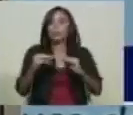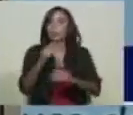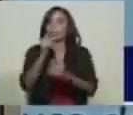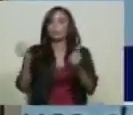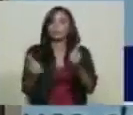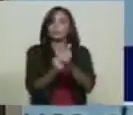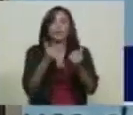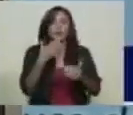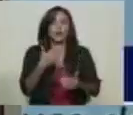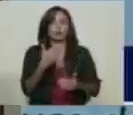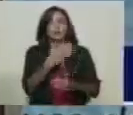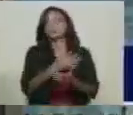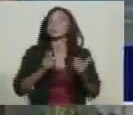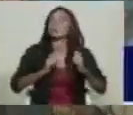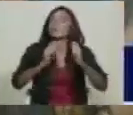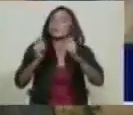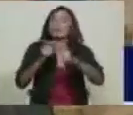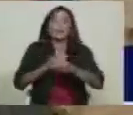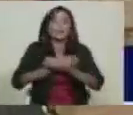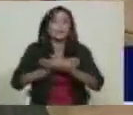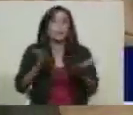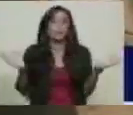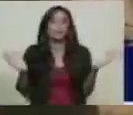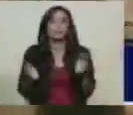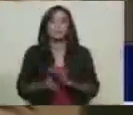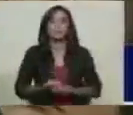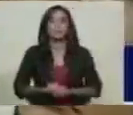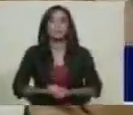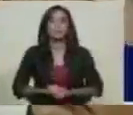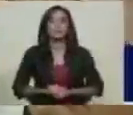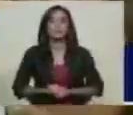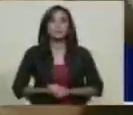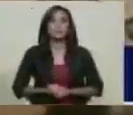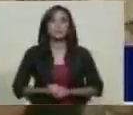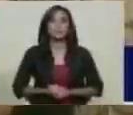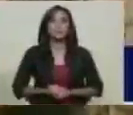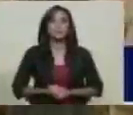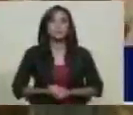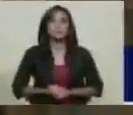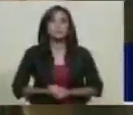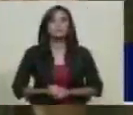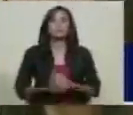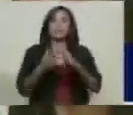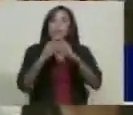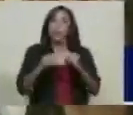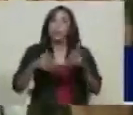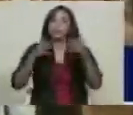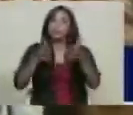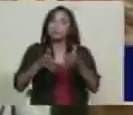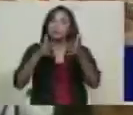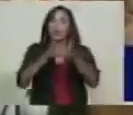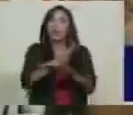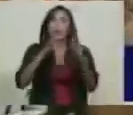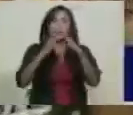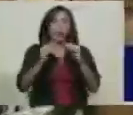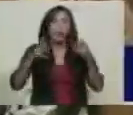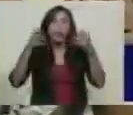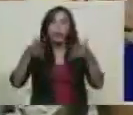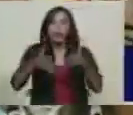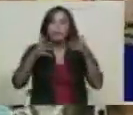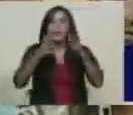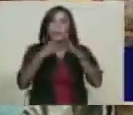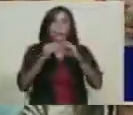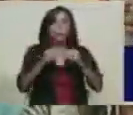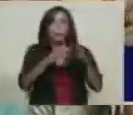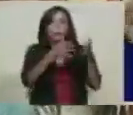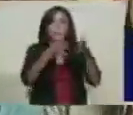que quedan a su completa disposición, presidente, para orientar o para que el partido oriente